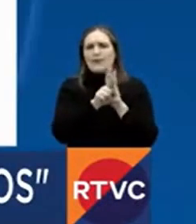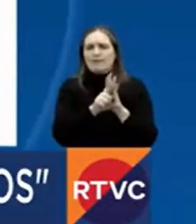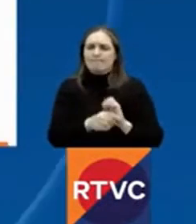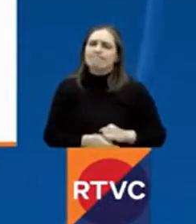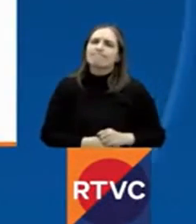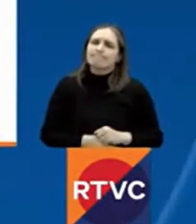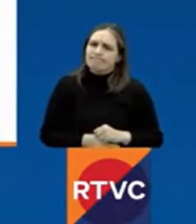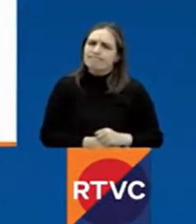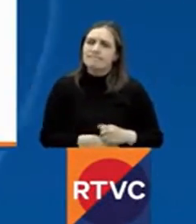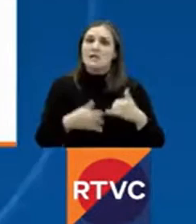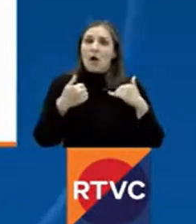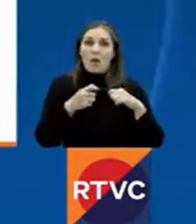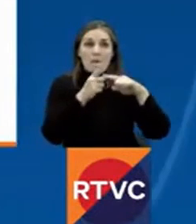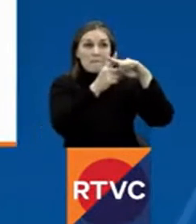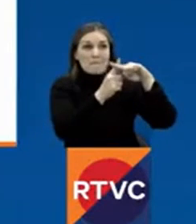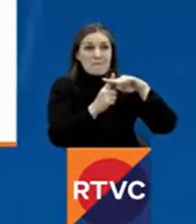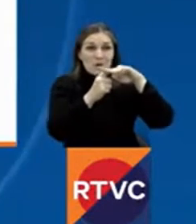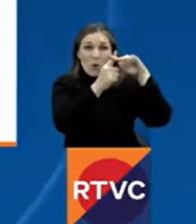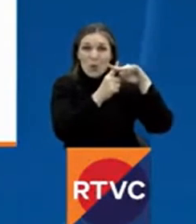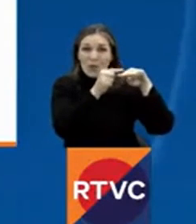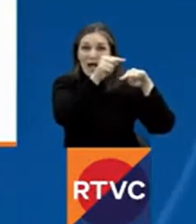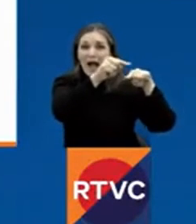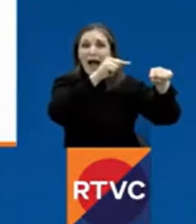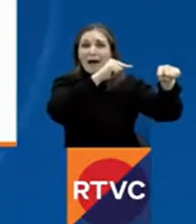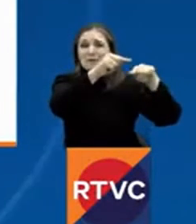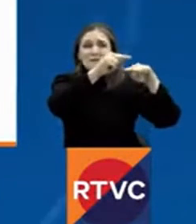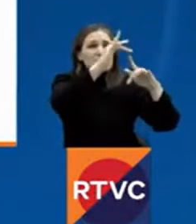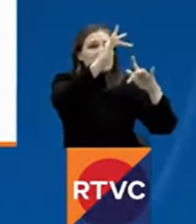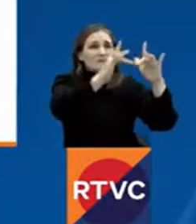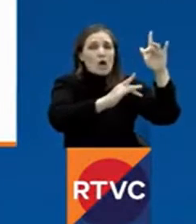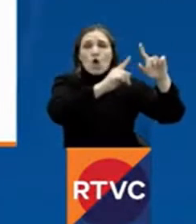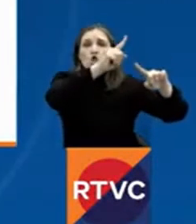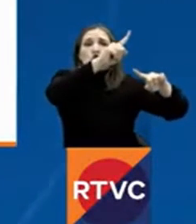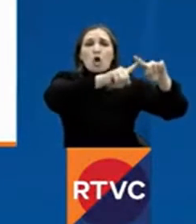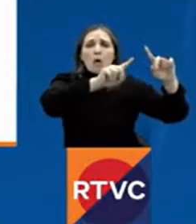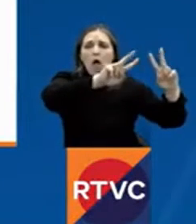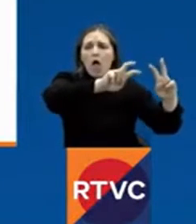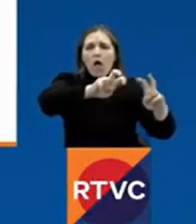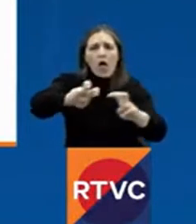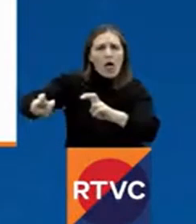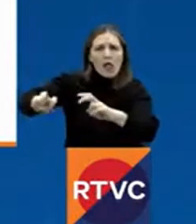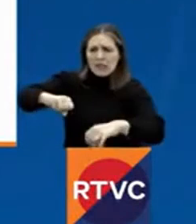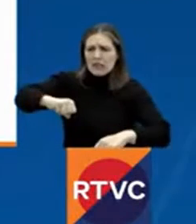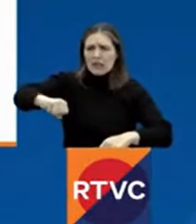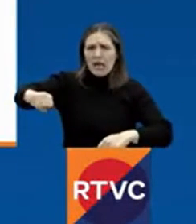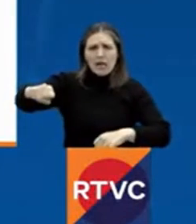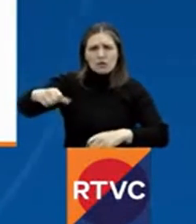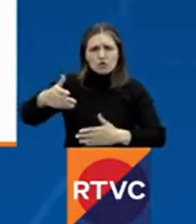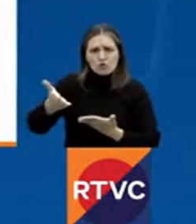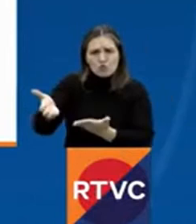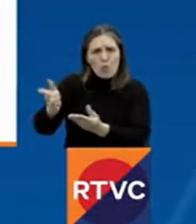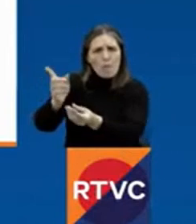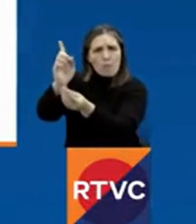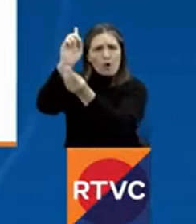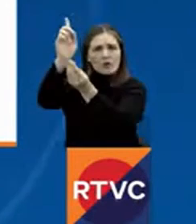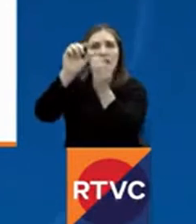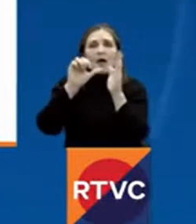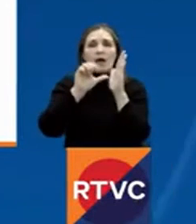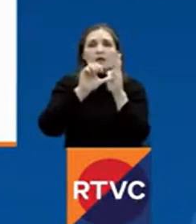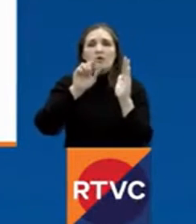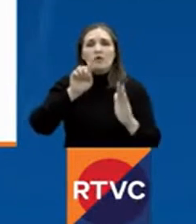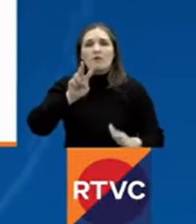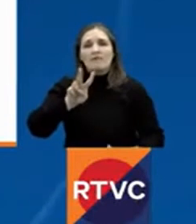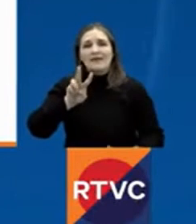defendido, Procuraduría, por ser autoridad administrativa, no puede quitar derechos políticos, como lo prohíbe el artículo 23 de